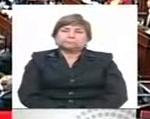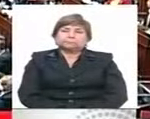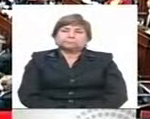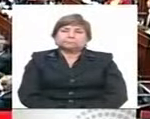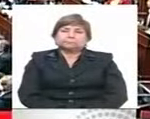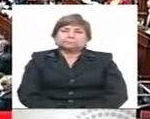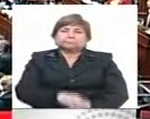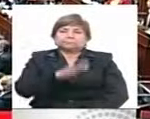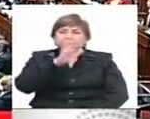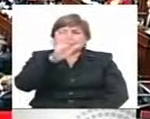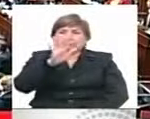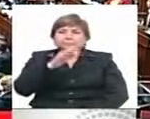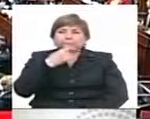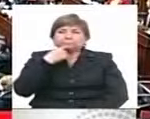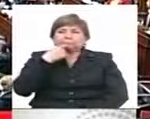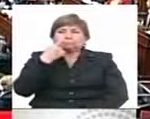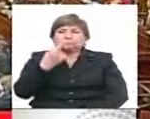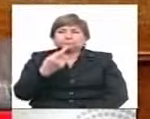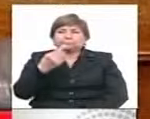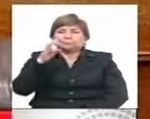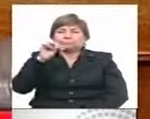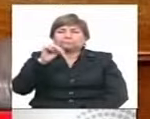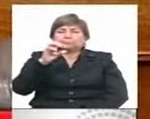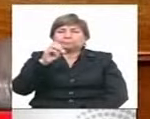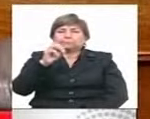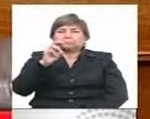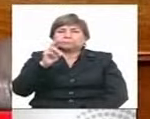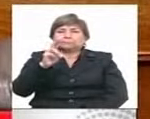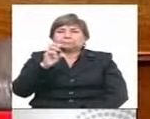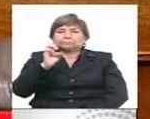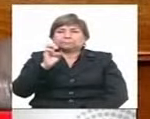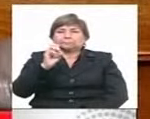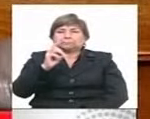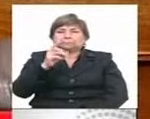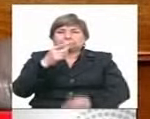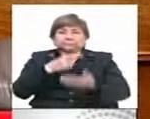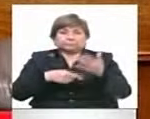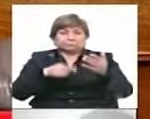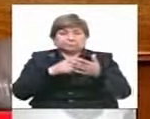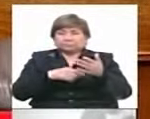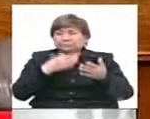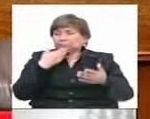A ver, señor, estoy haciendo referencia a que Movadef tiene serios cuestionamientos.